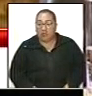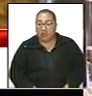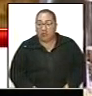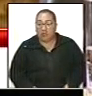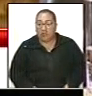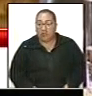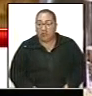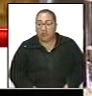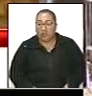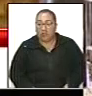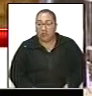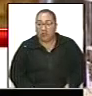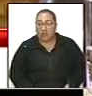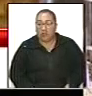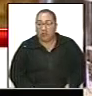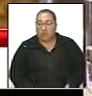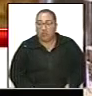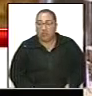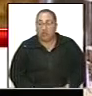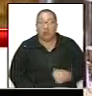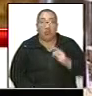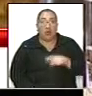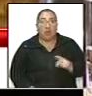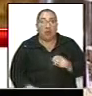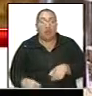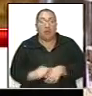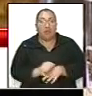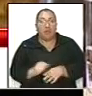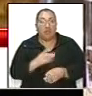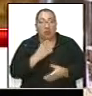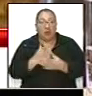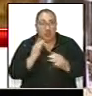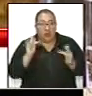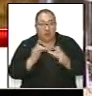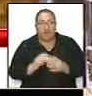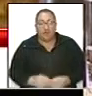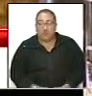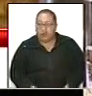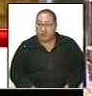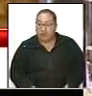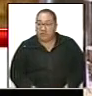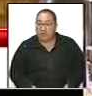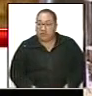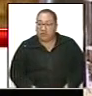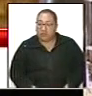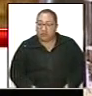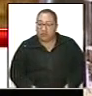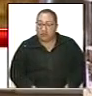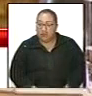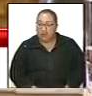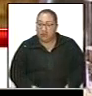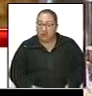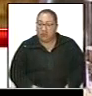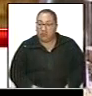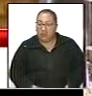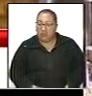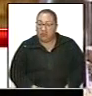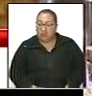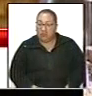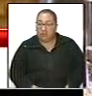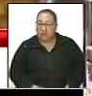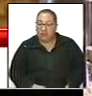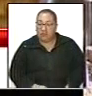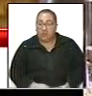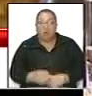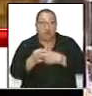por una mala práctica vinculada con esta problemática, ¿no? Lo que yo quiero mencionarles es que esto es algo